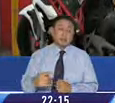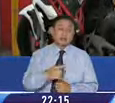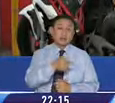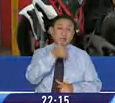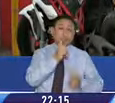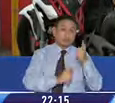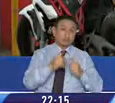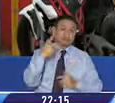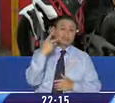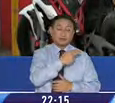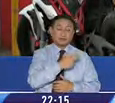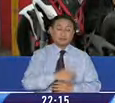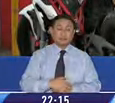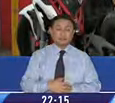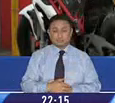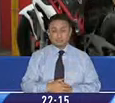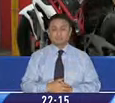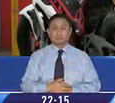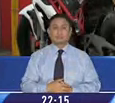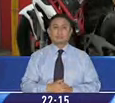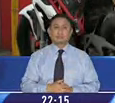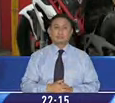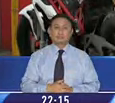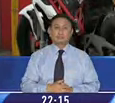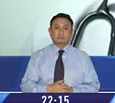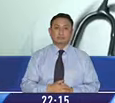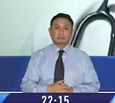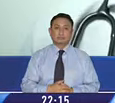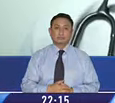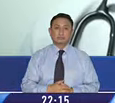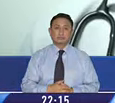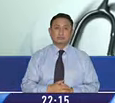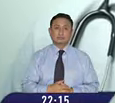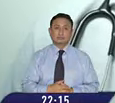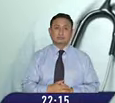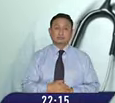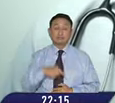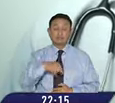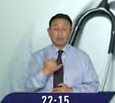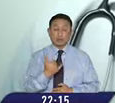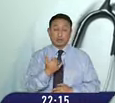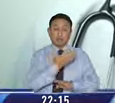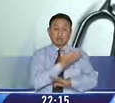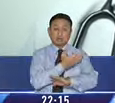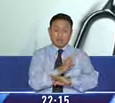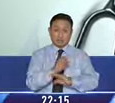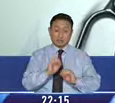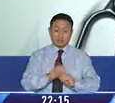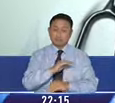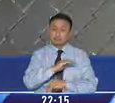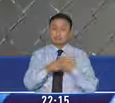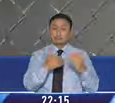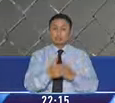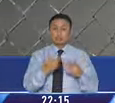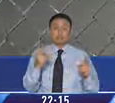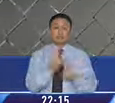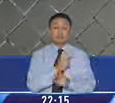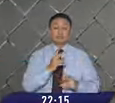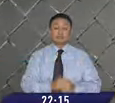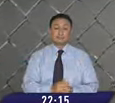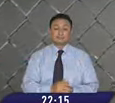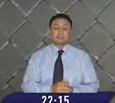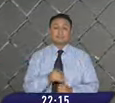licor adulterado o mejor dicho mezclado con alcohol metílico. Están con tratamiento ahorita, pero todos están rebotados graves. El cuadro